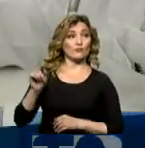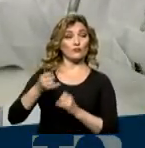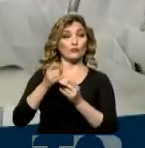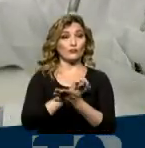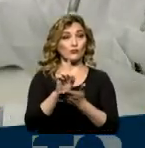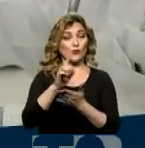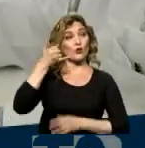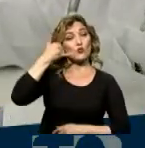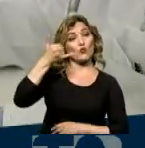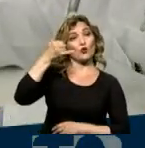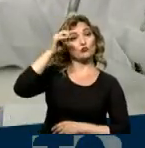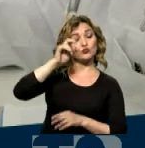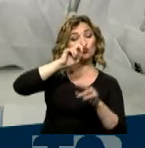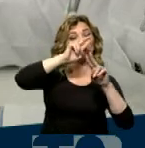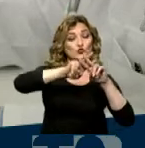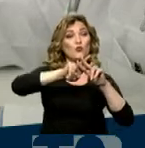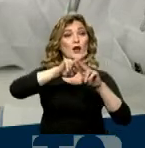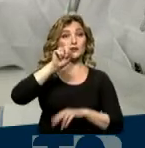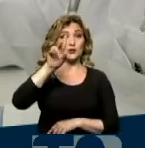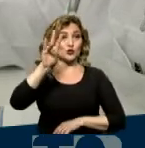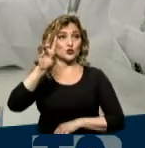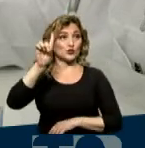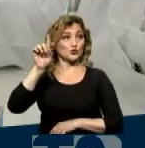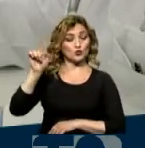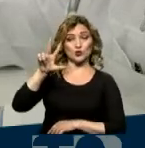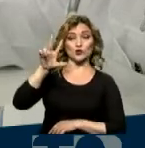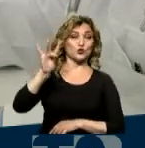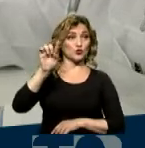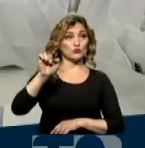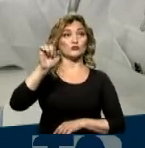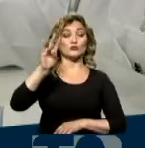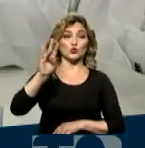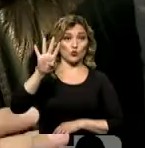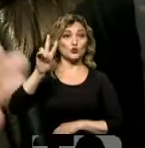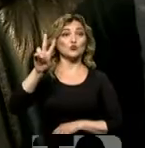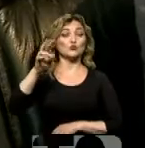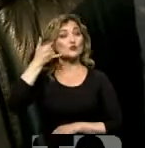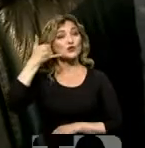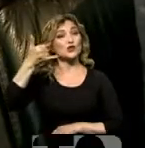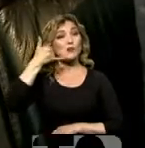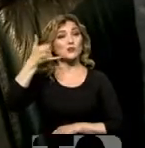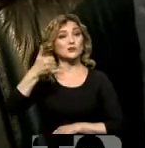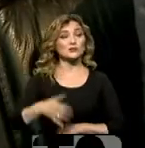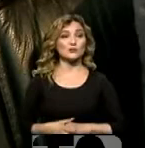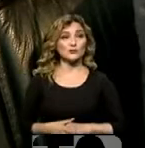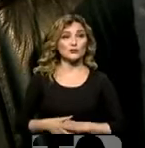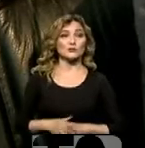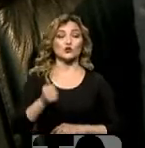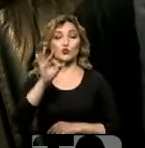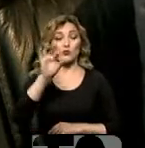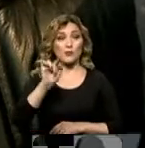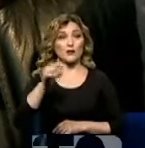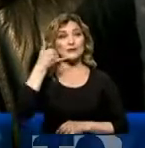semana al numeral 171 38 mil 742 llamadas mercado de llamadas